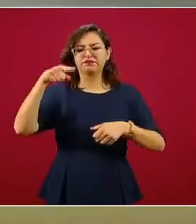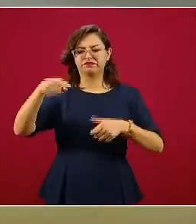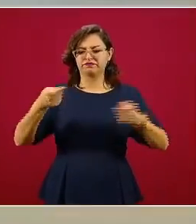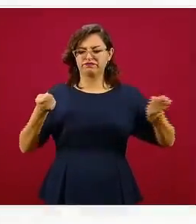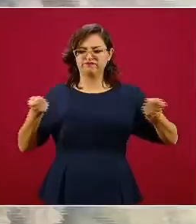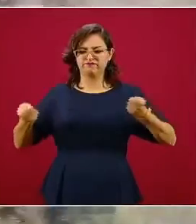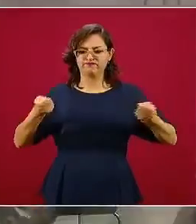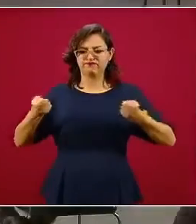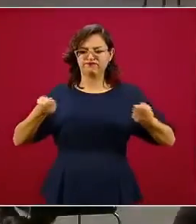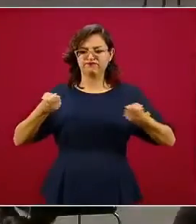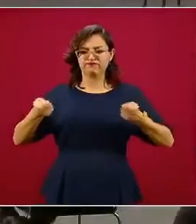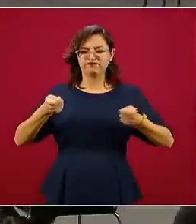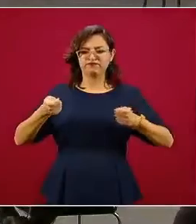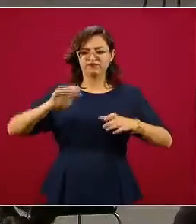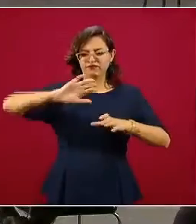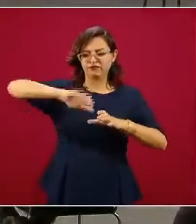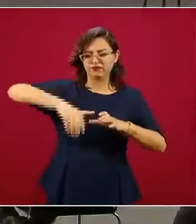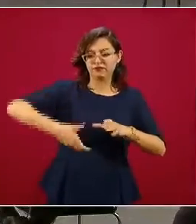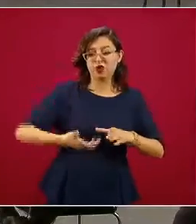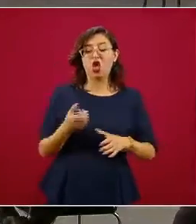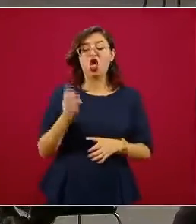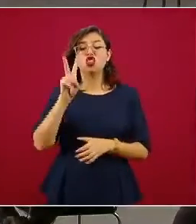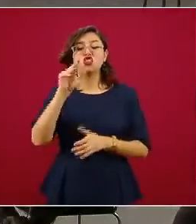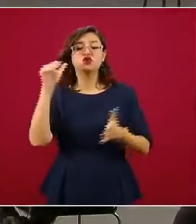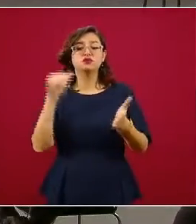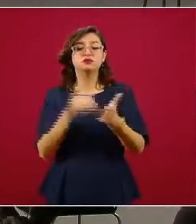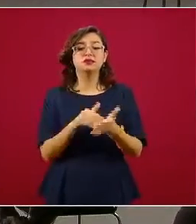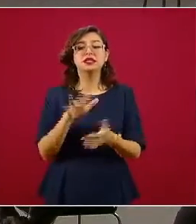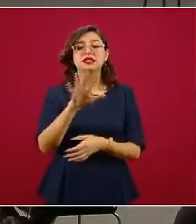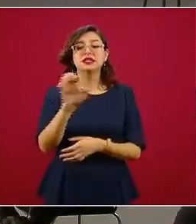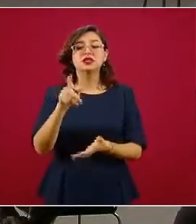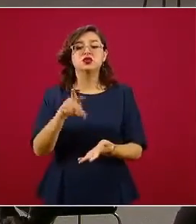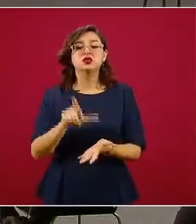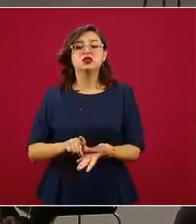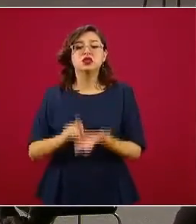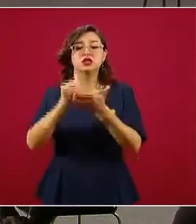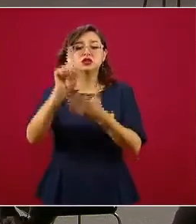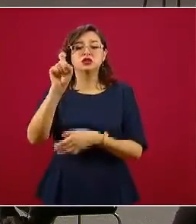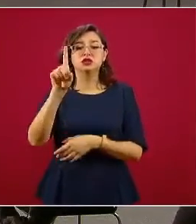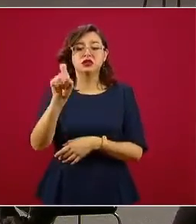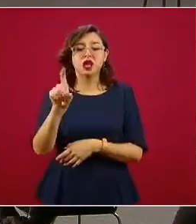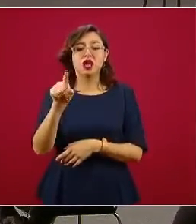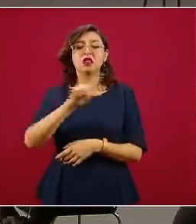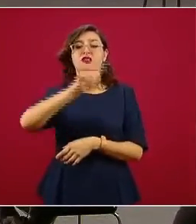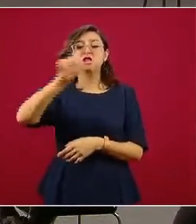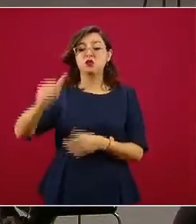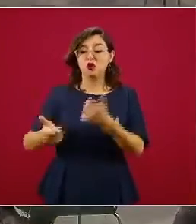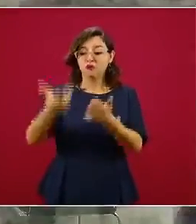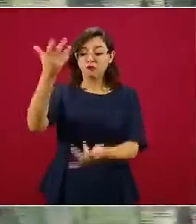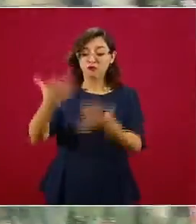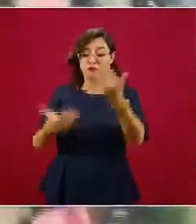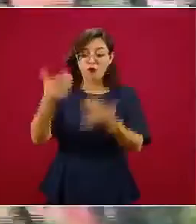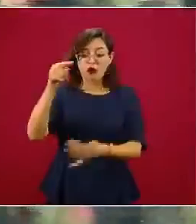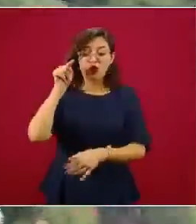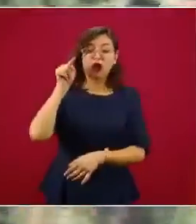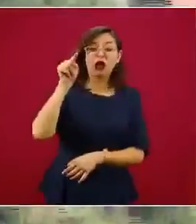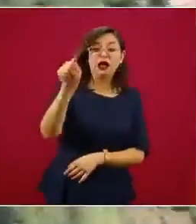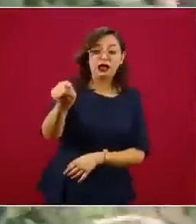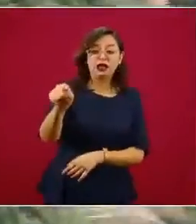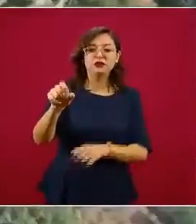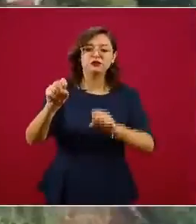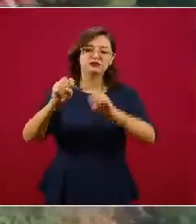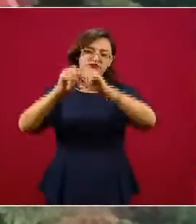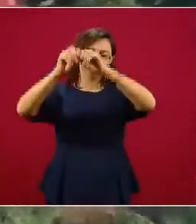de manera provisional, levanta 2.500 litros de agua y hace una descarga en el punto donde sería muy difícil para nuestros